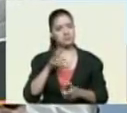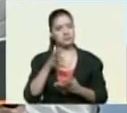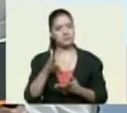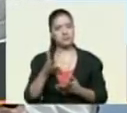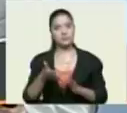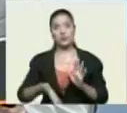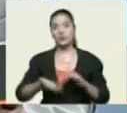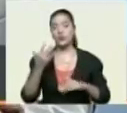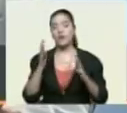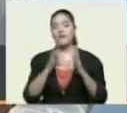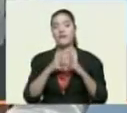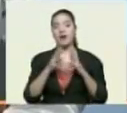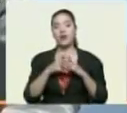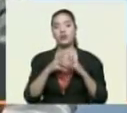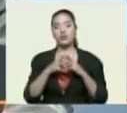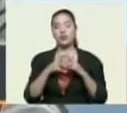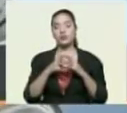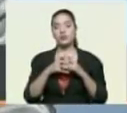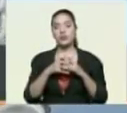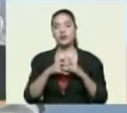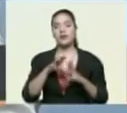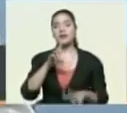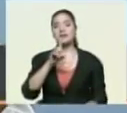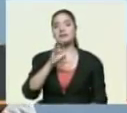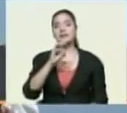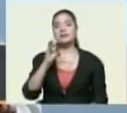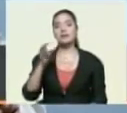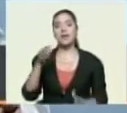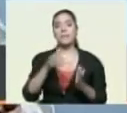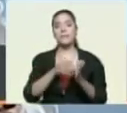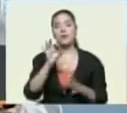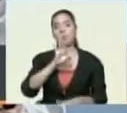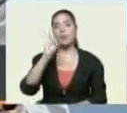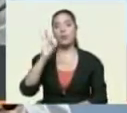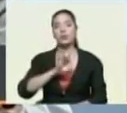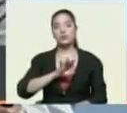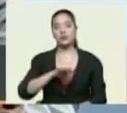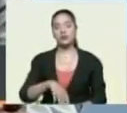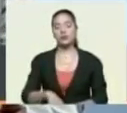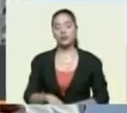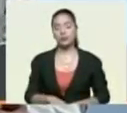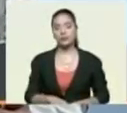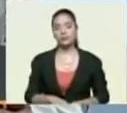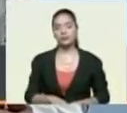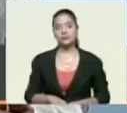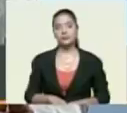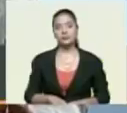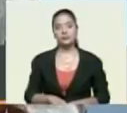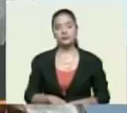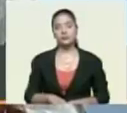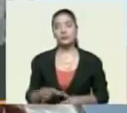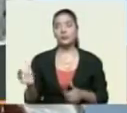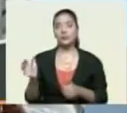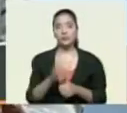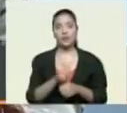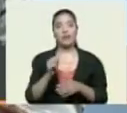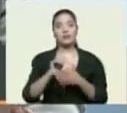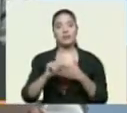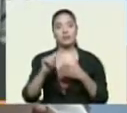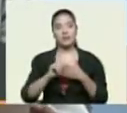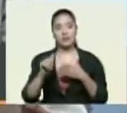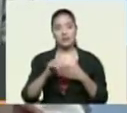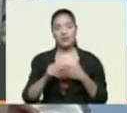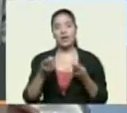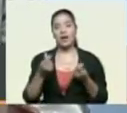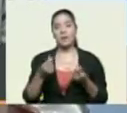sobre facturación de más del 100.000%, delitos imputados, obtención ilegal de divisas, legitimación